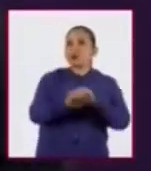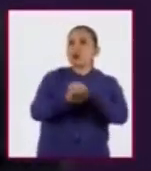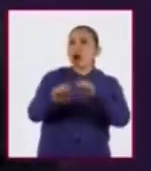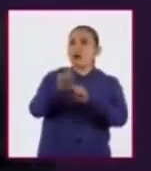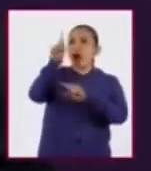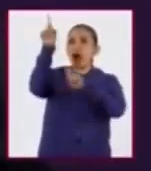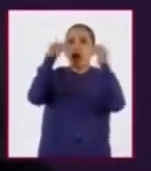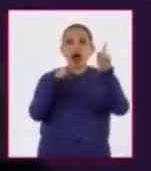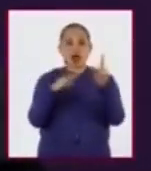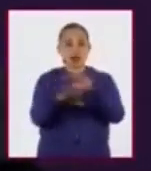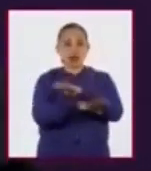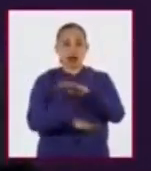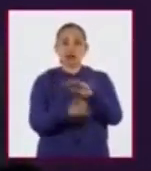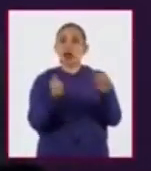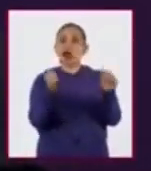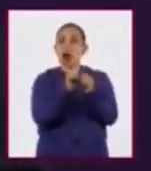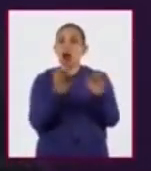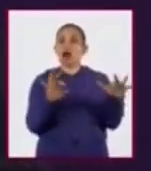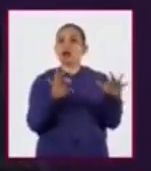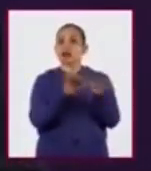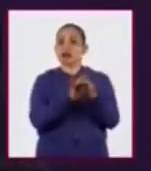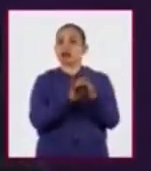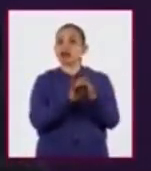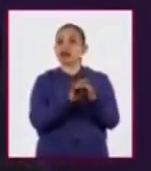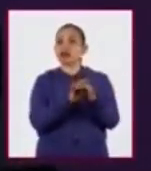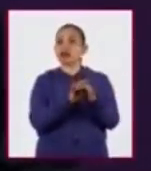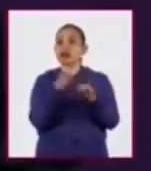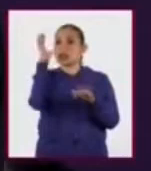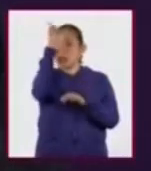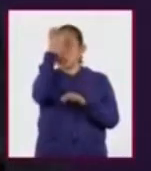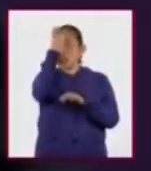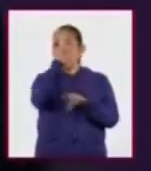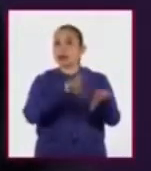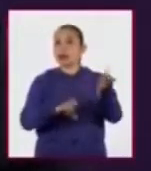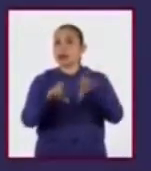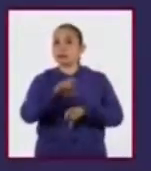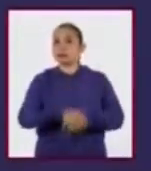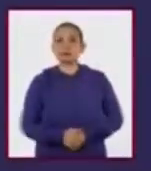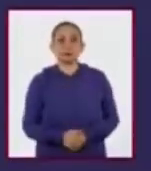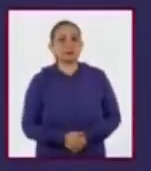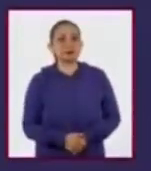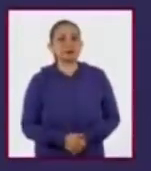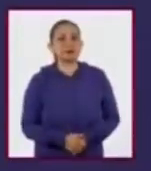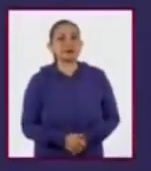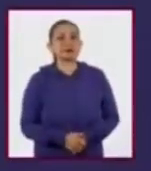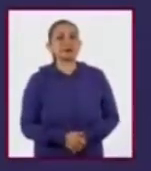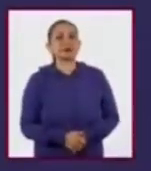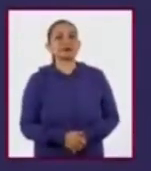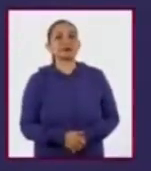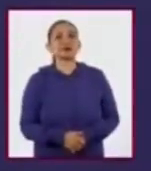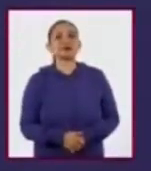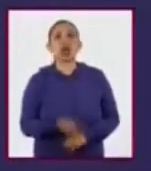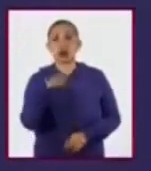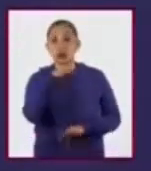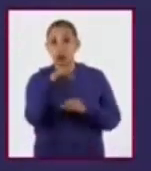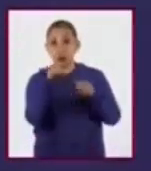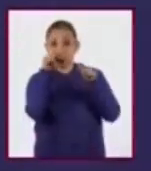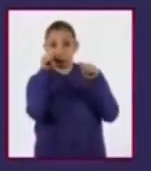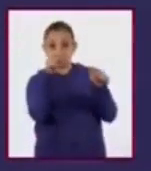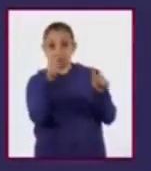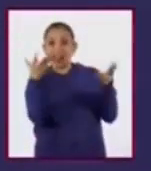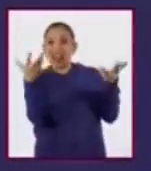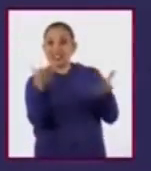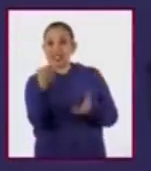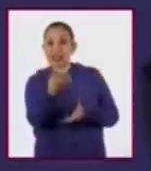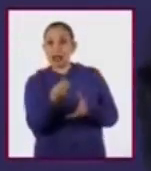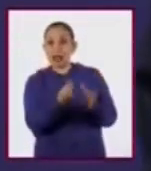lo fundamentaremos a través de esta colorida ciencia, la química. Además de toda su atención para el desarrollo